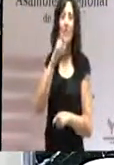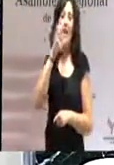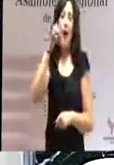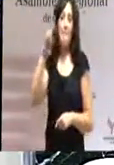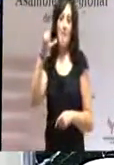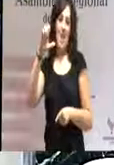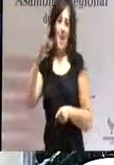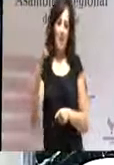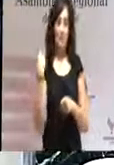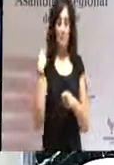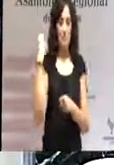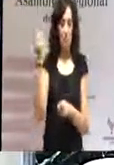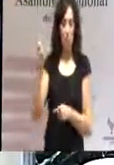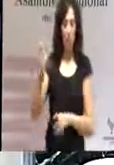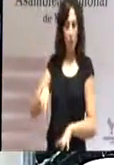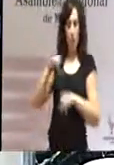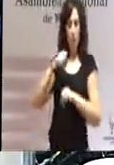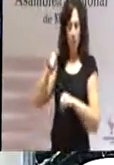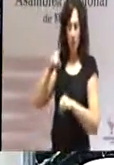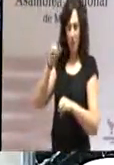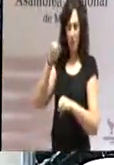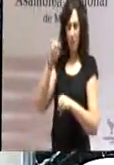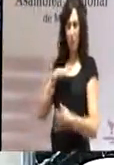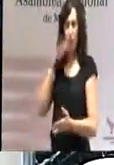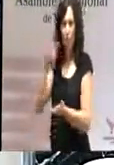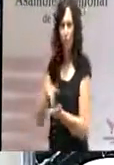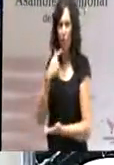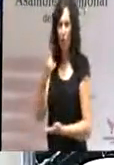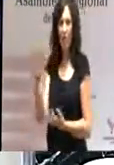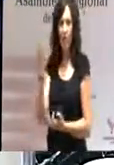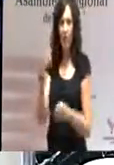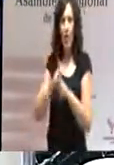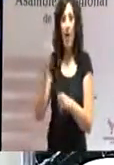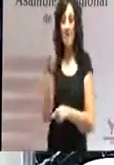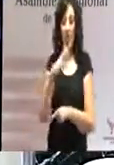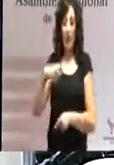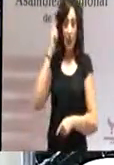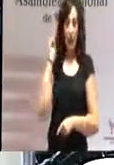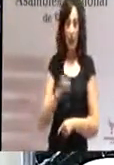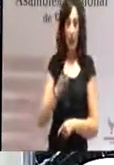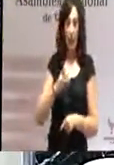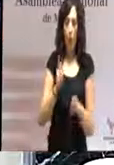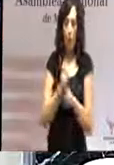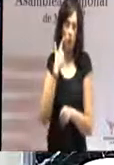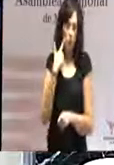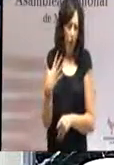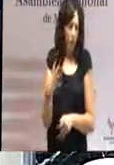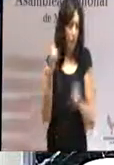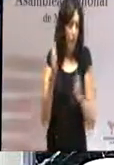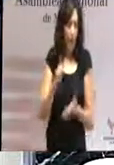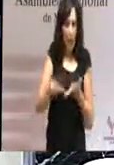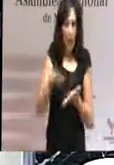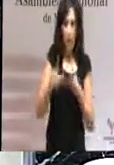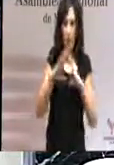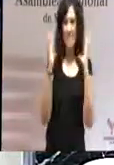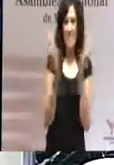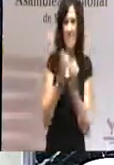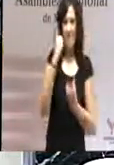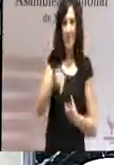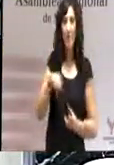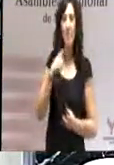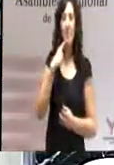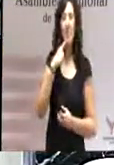de los centinelas alcanza a decir en ese momento una de las sentencias más clásicas de la literatura universal.